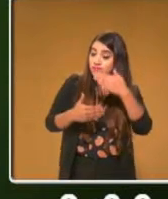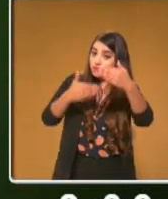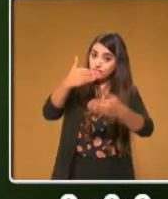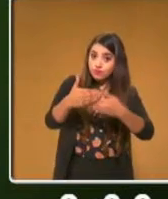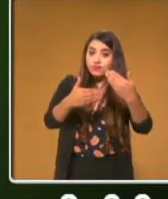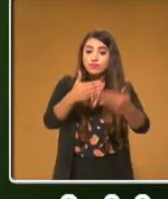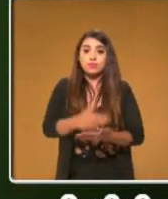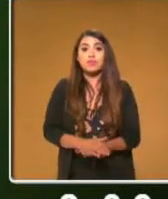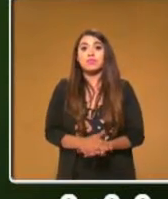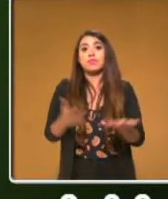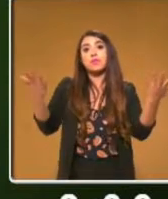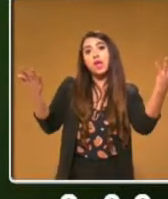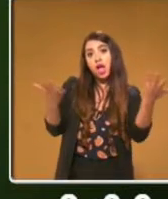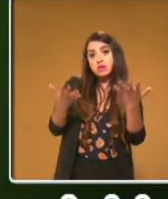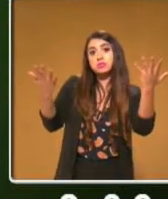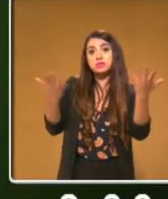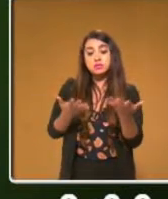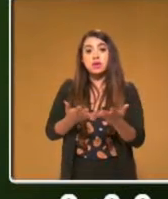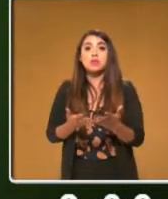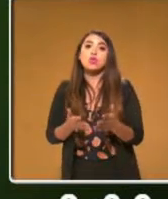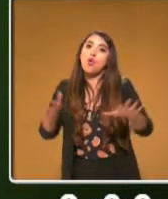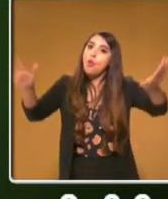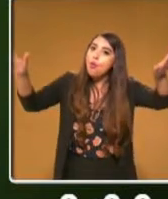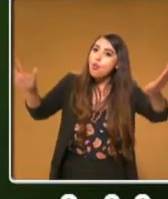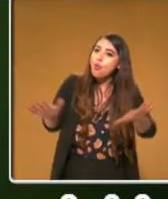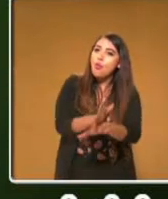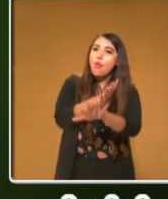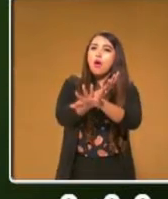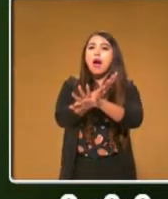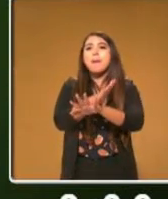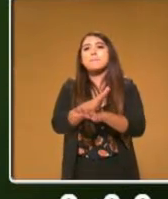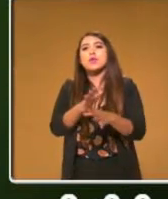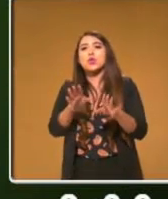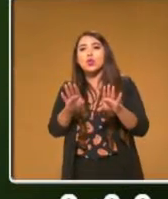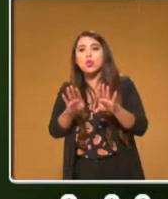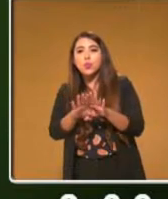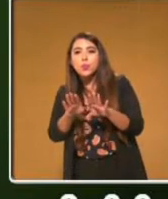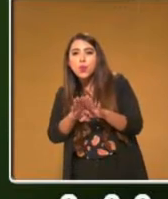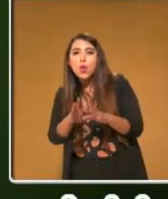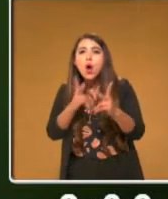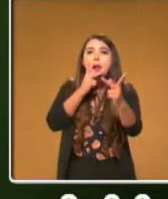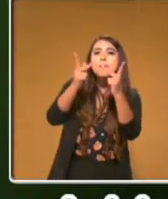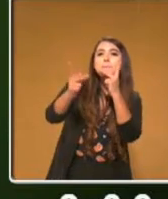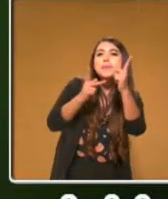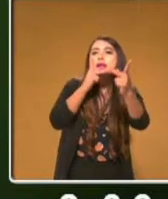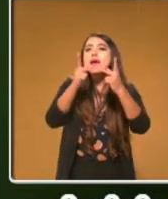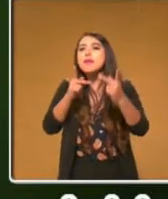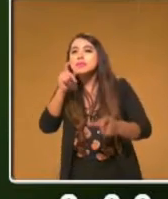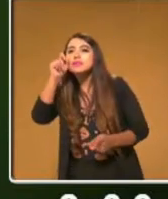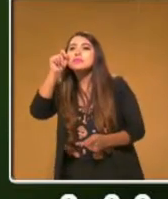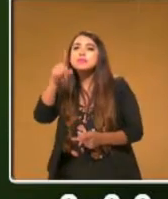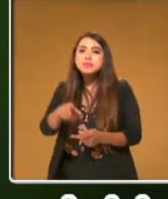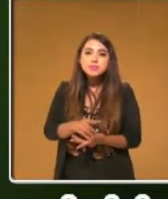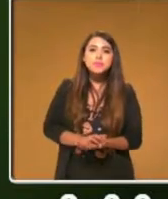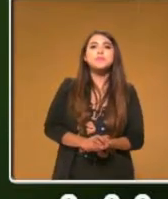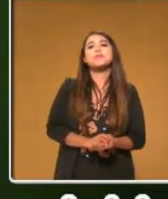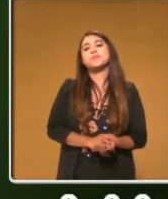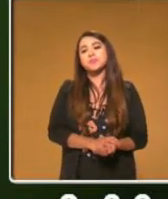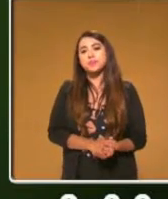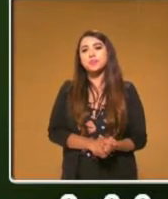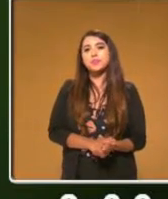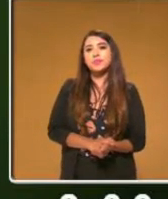generando con ello un cambio en el léxico y en la sin taxis, así